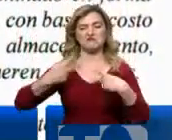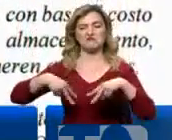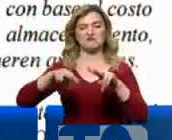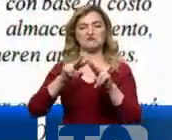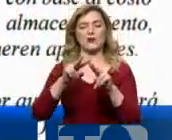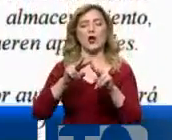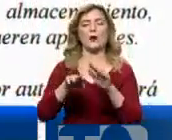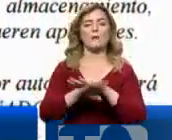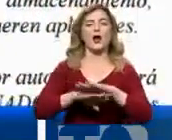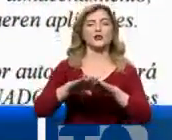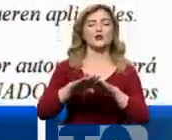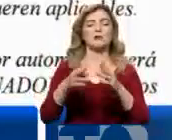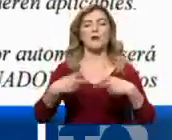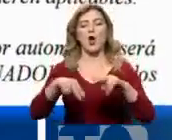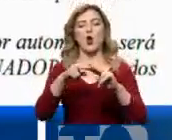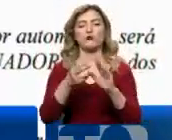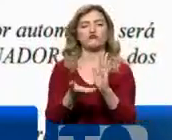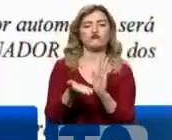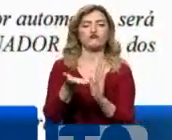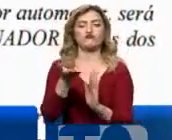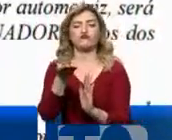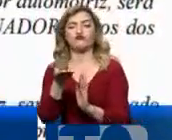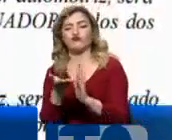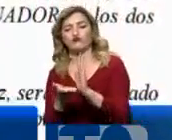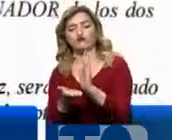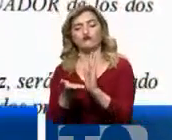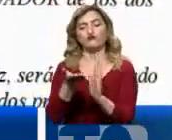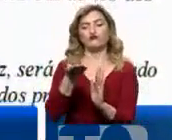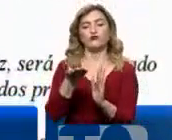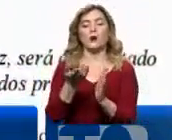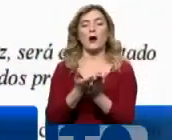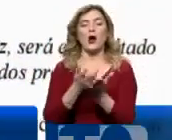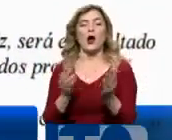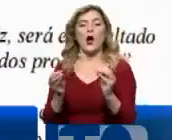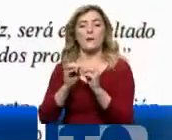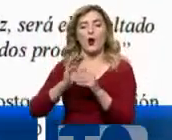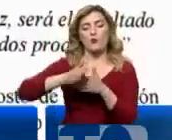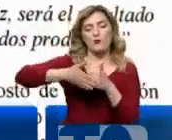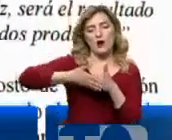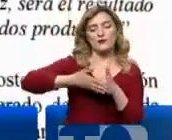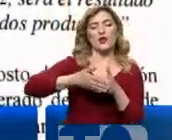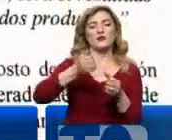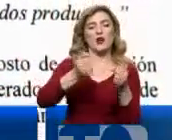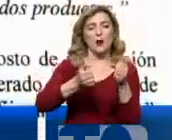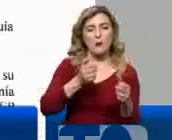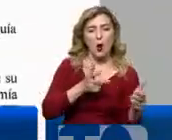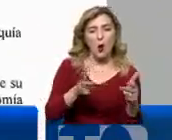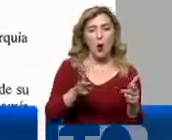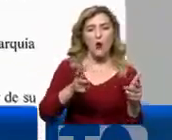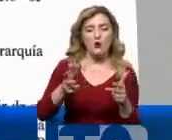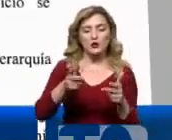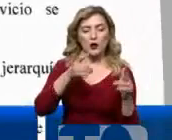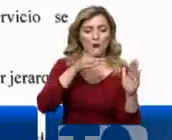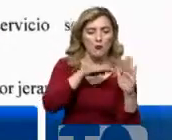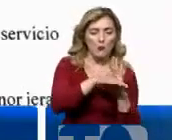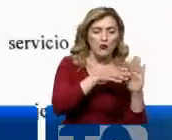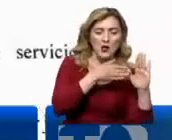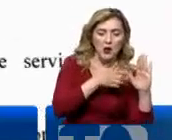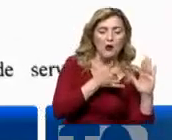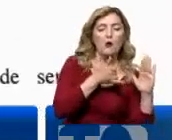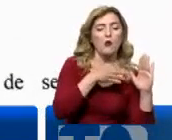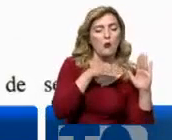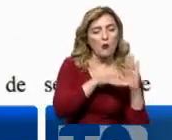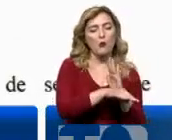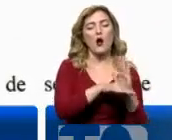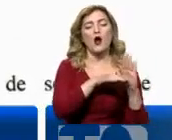costo promedio ponderado más los costos de transporte, almacenamiento y comercialización de la empresa